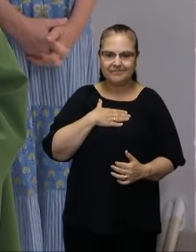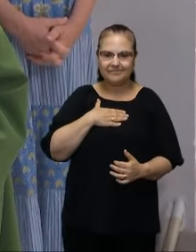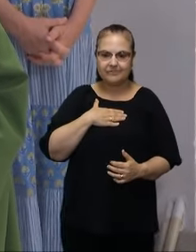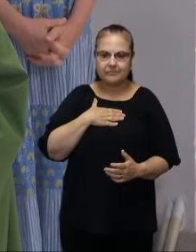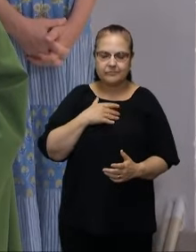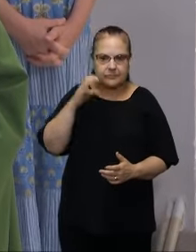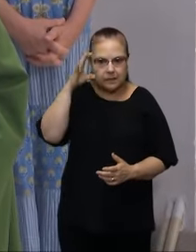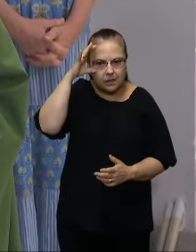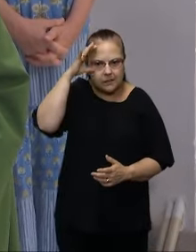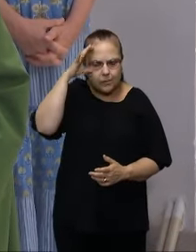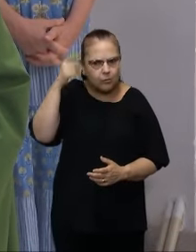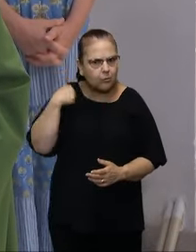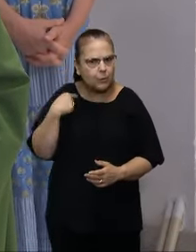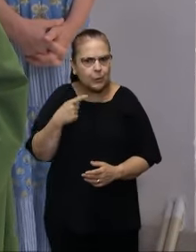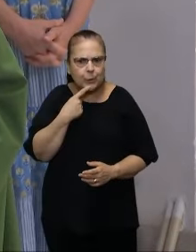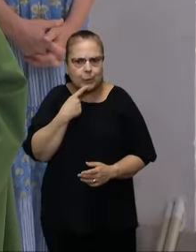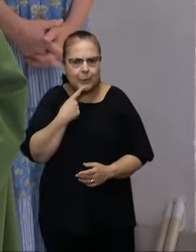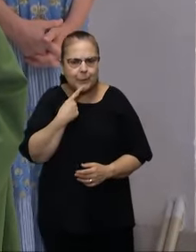Al oír esto,